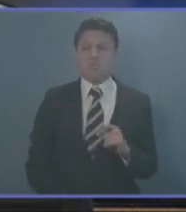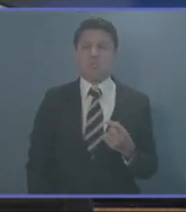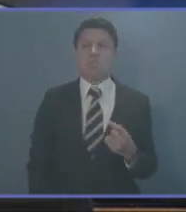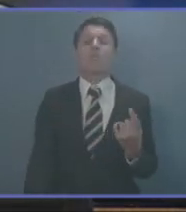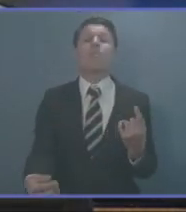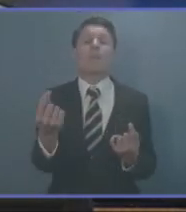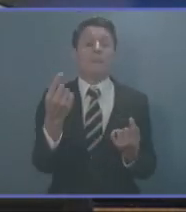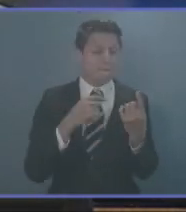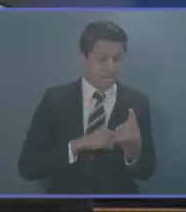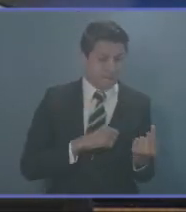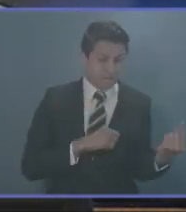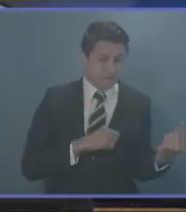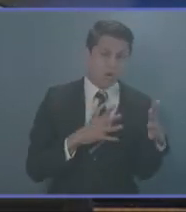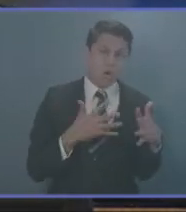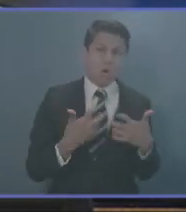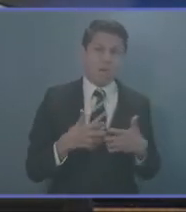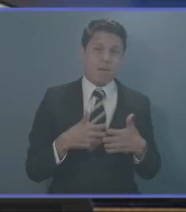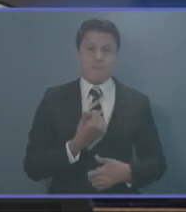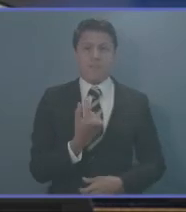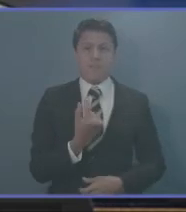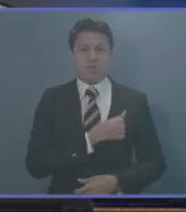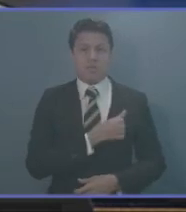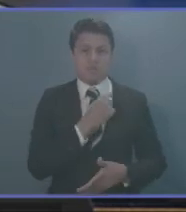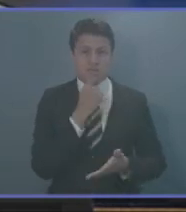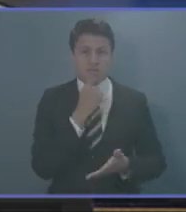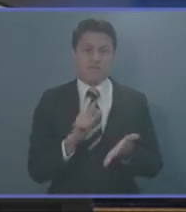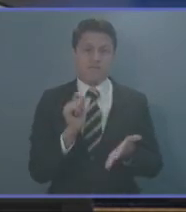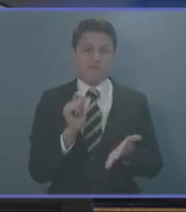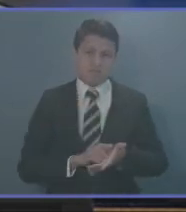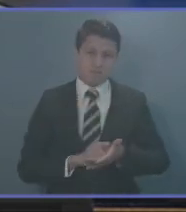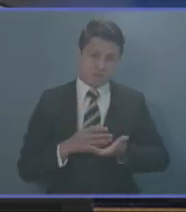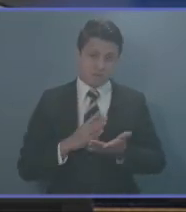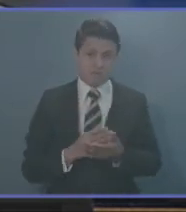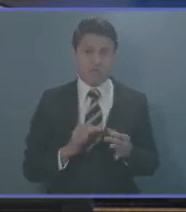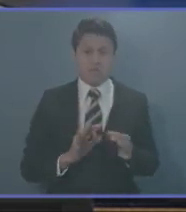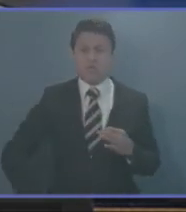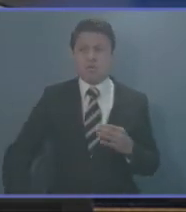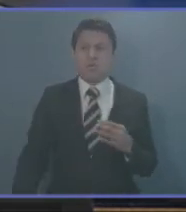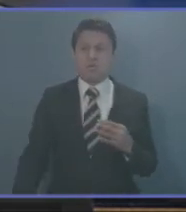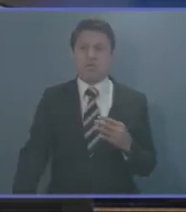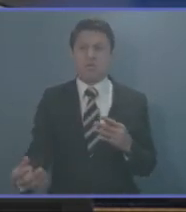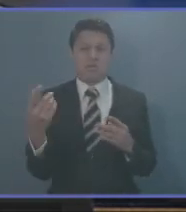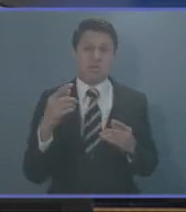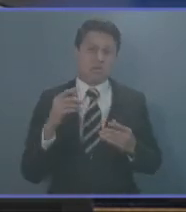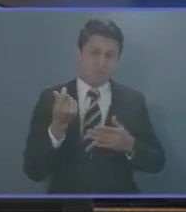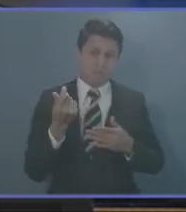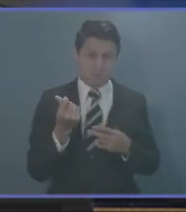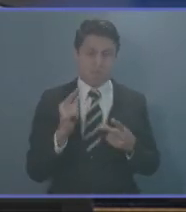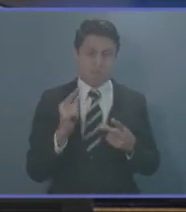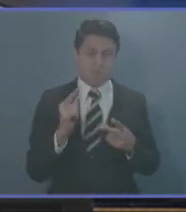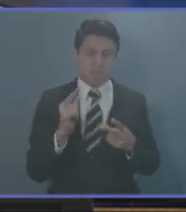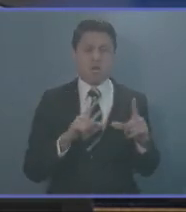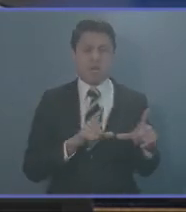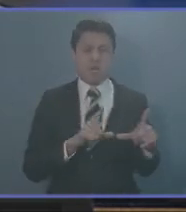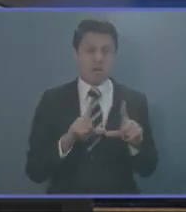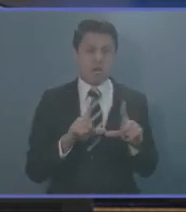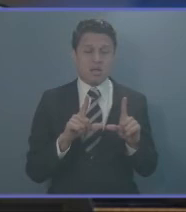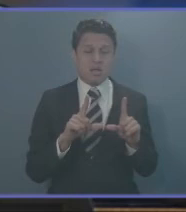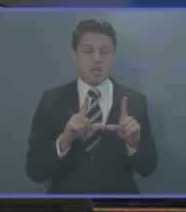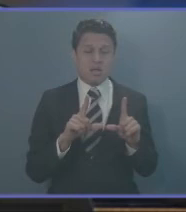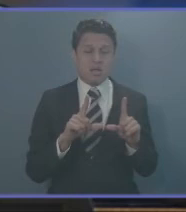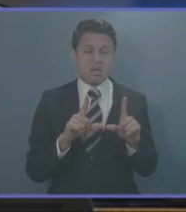los contribuyentes o los responsables. Este puede ser en moneda de curso legal, mediante emisión de título valor o a satisfacción